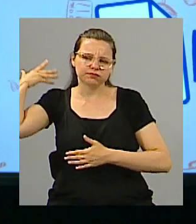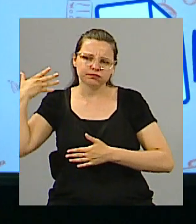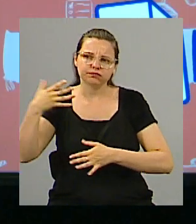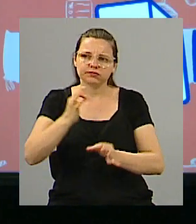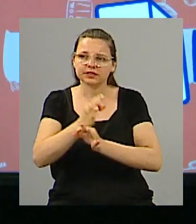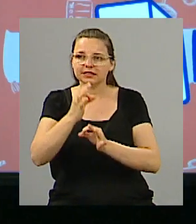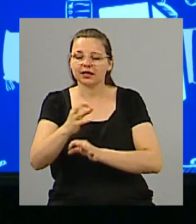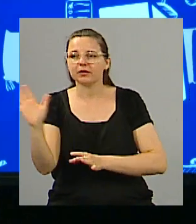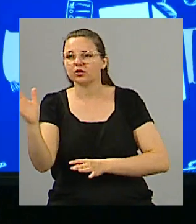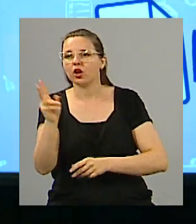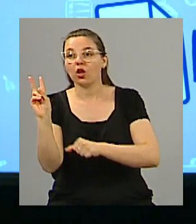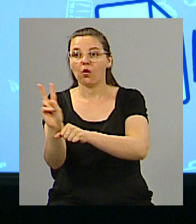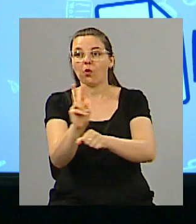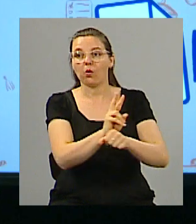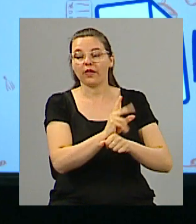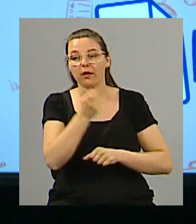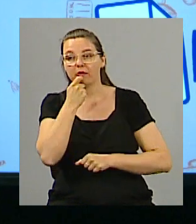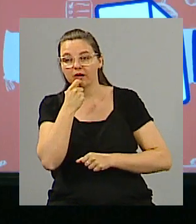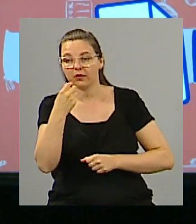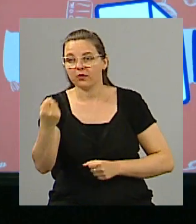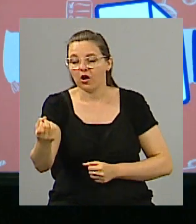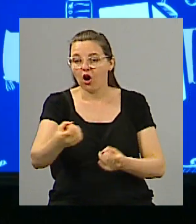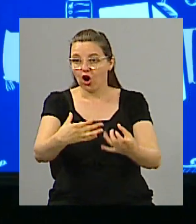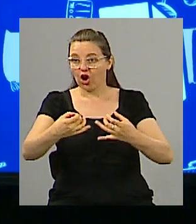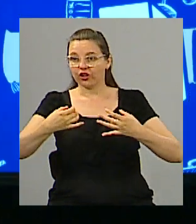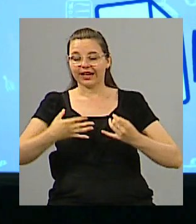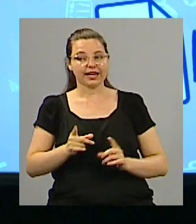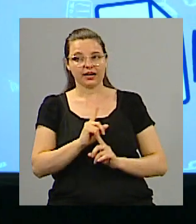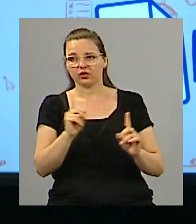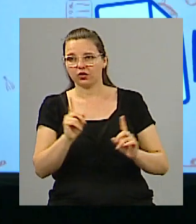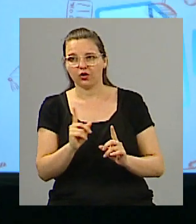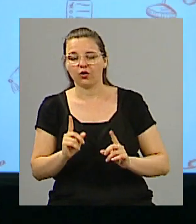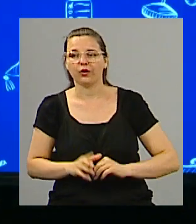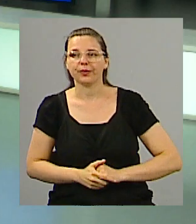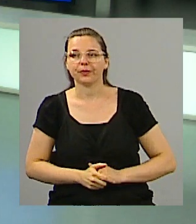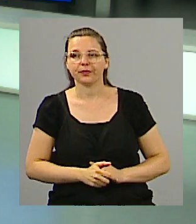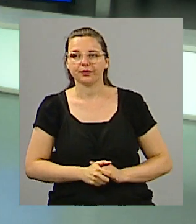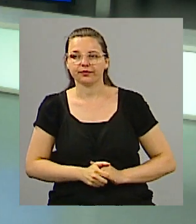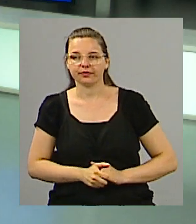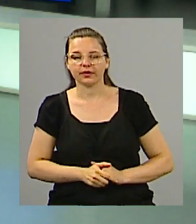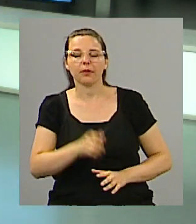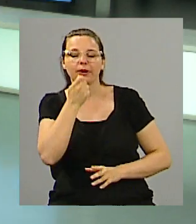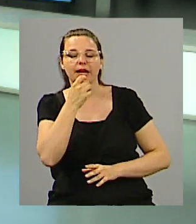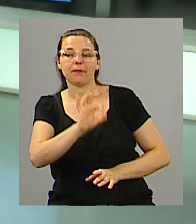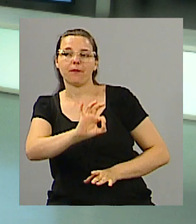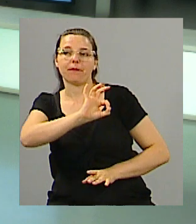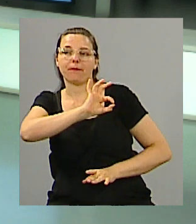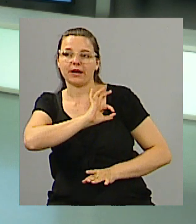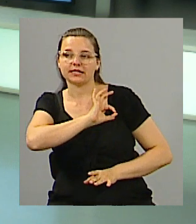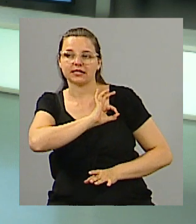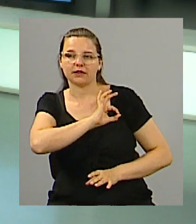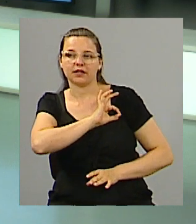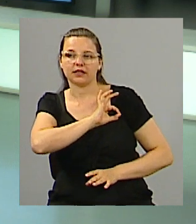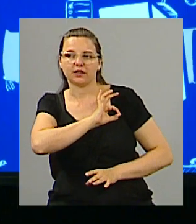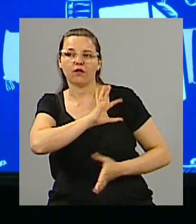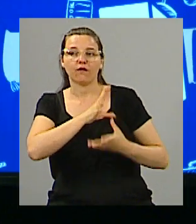tener cuidado para no contraerla a la enfermedad o a la infección. Entonces el uso del preservativo se da